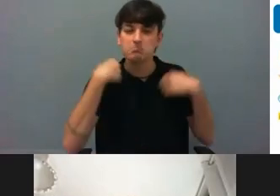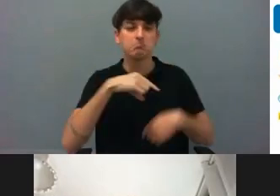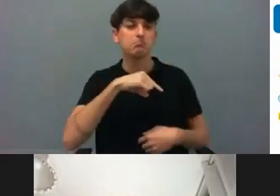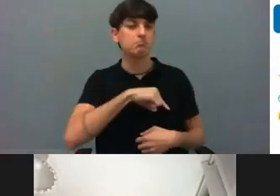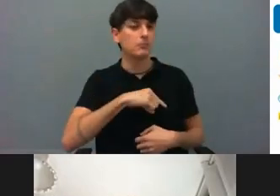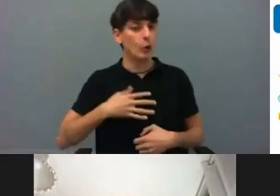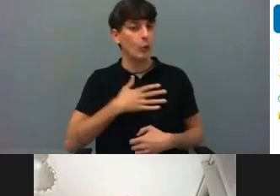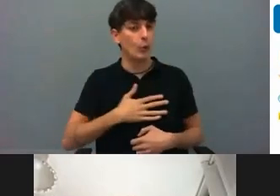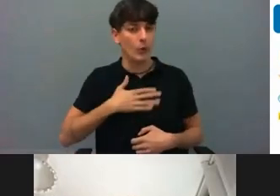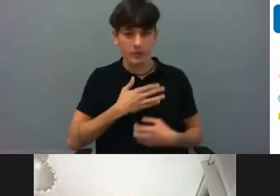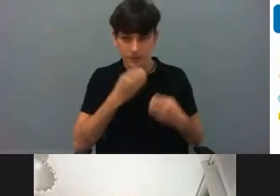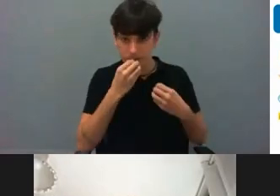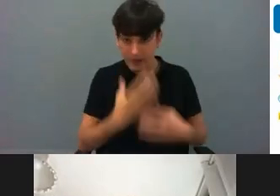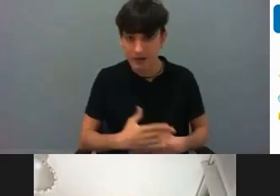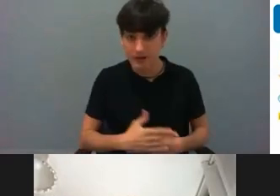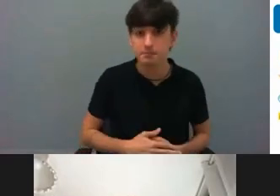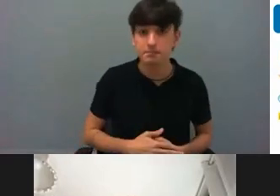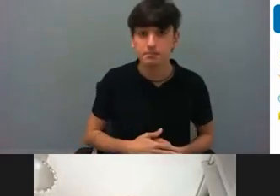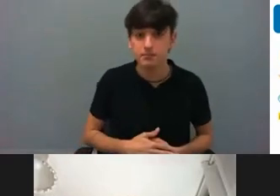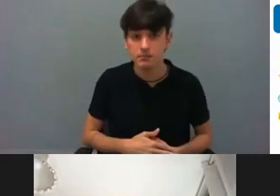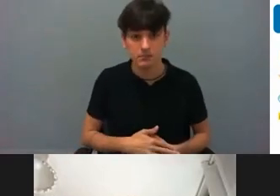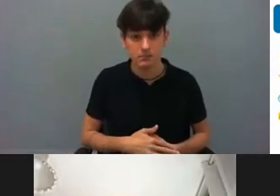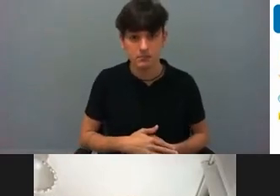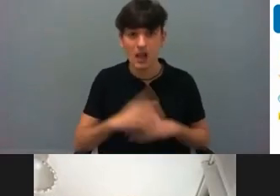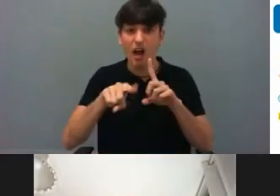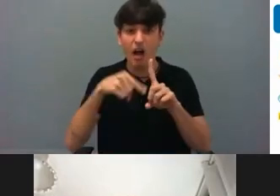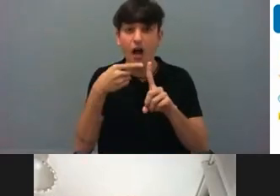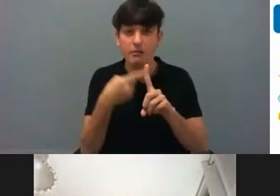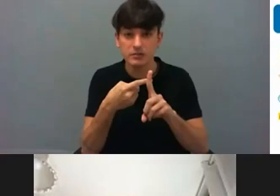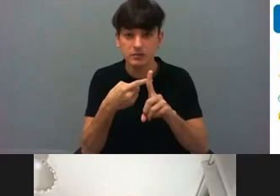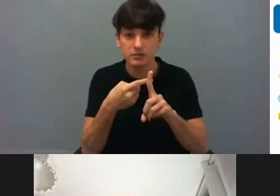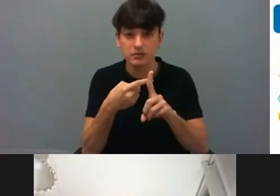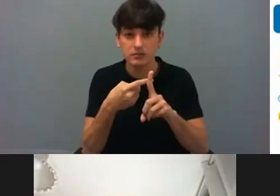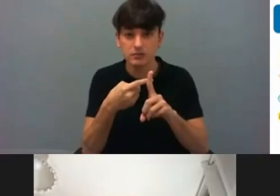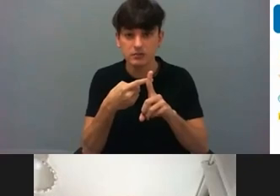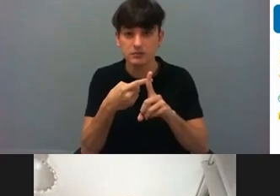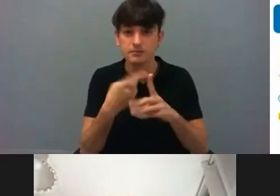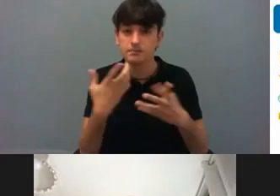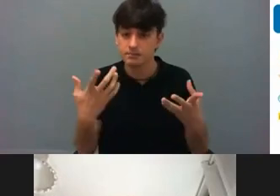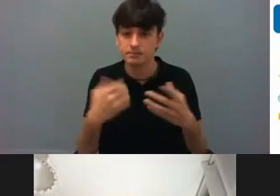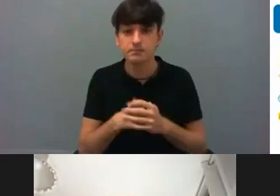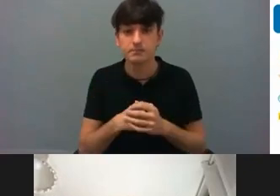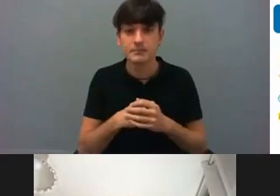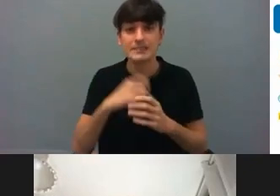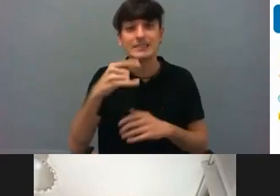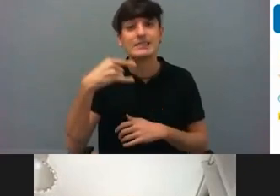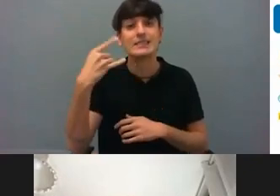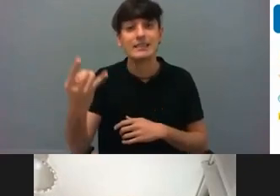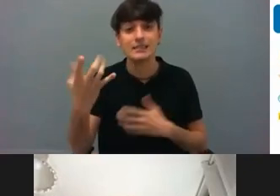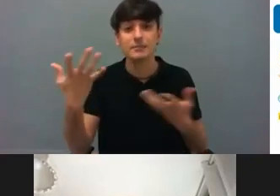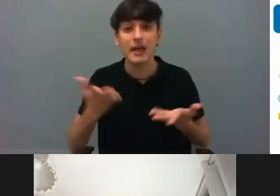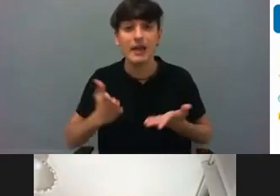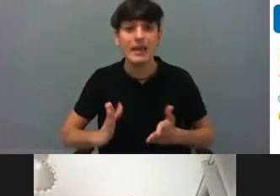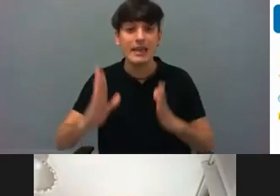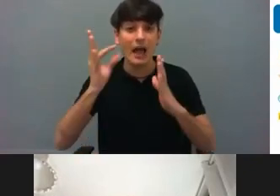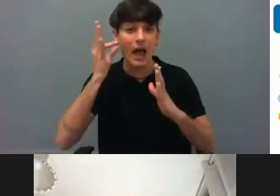ello, a esto hay que añadir el extraordinario de una hija especial y el